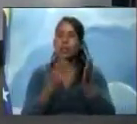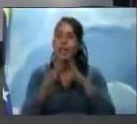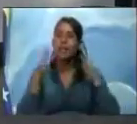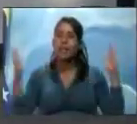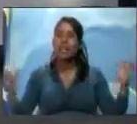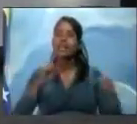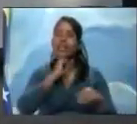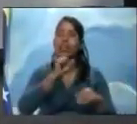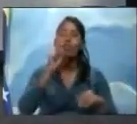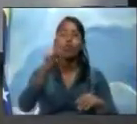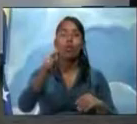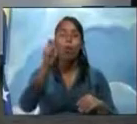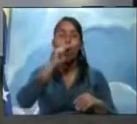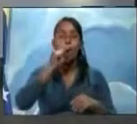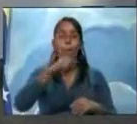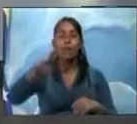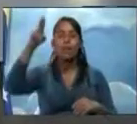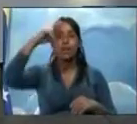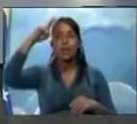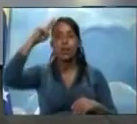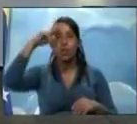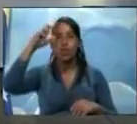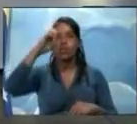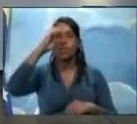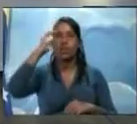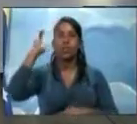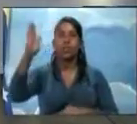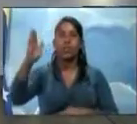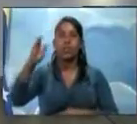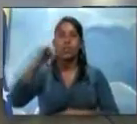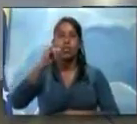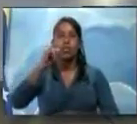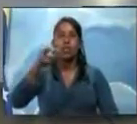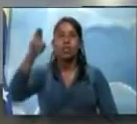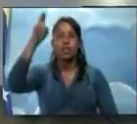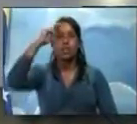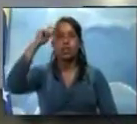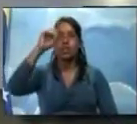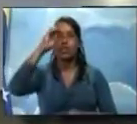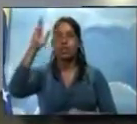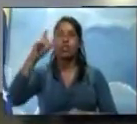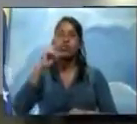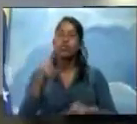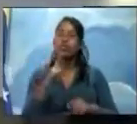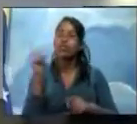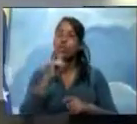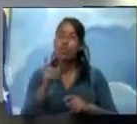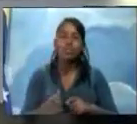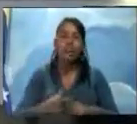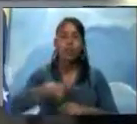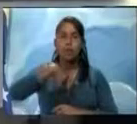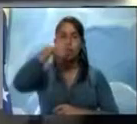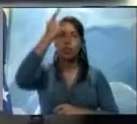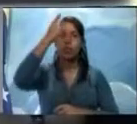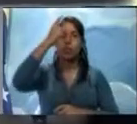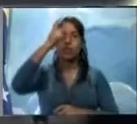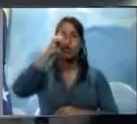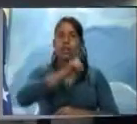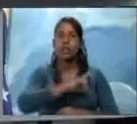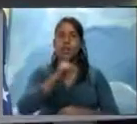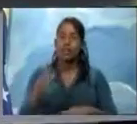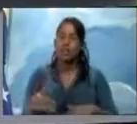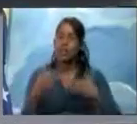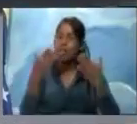cuando un hombre reconoce a Dios. Y reconoce a Dios y no se avergüenza de